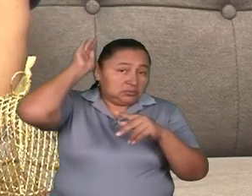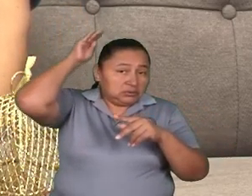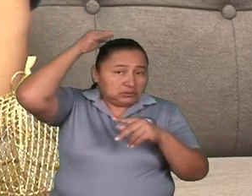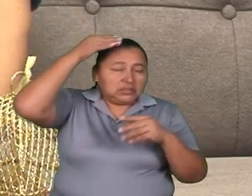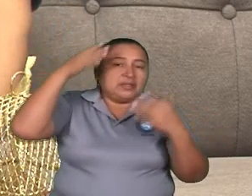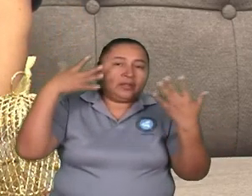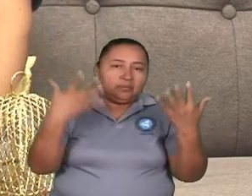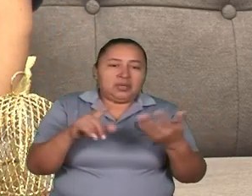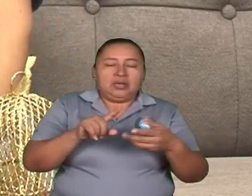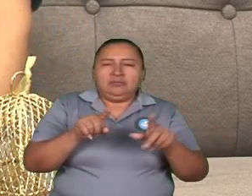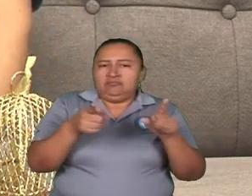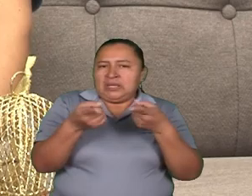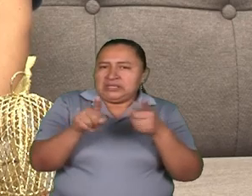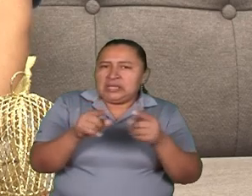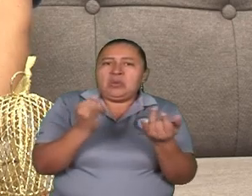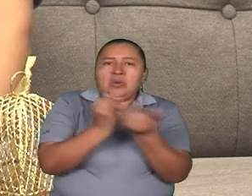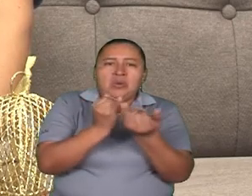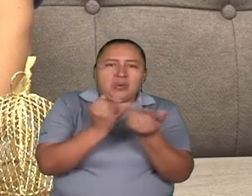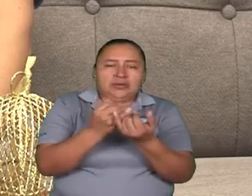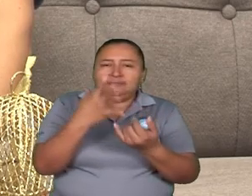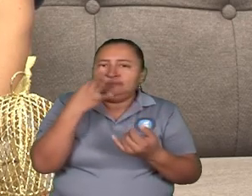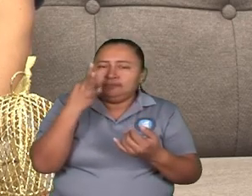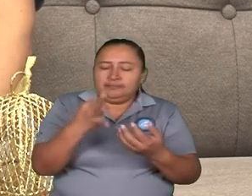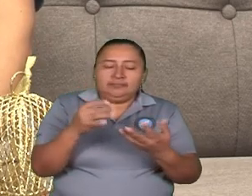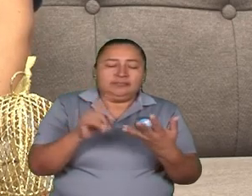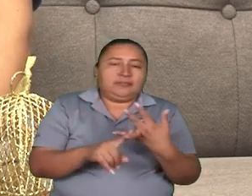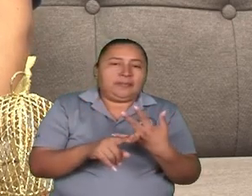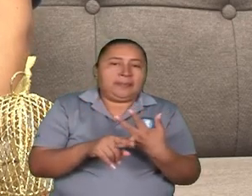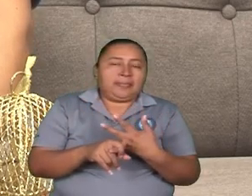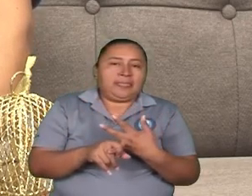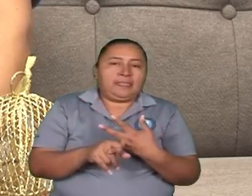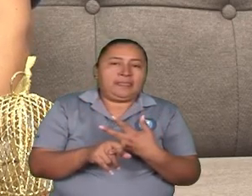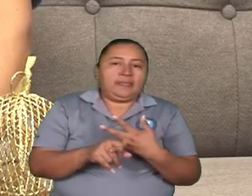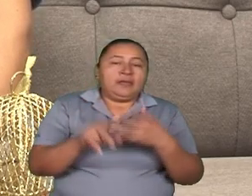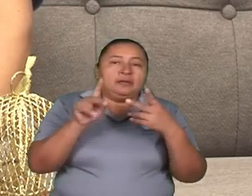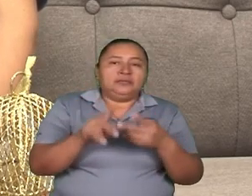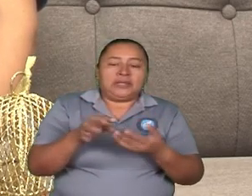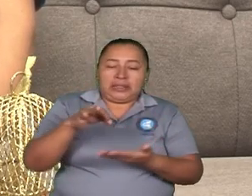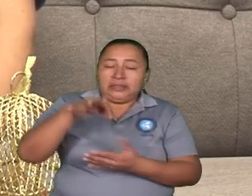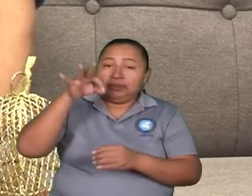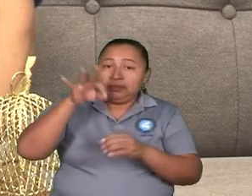ingresar. Sí, es que es algo novedoso, las familias nicaragüenses,